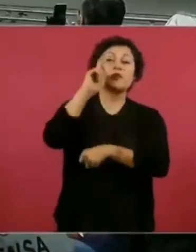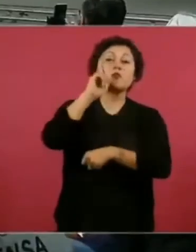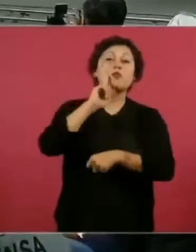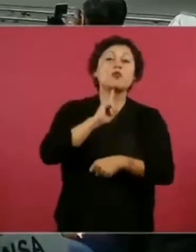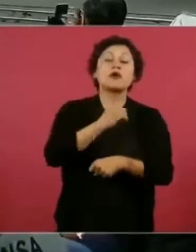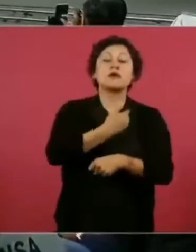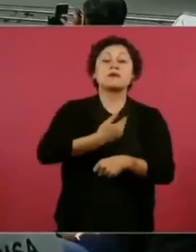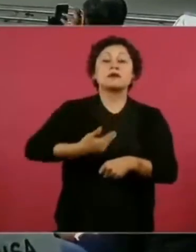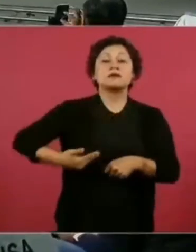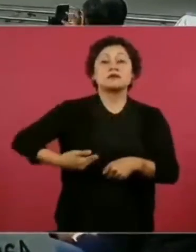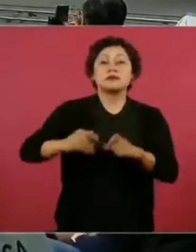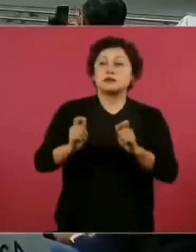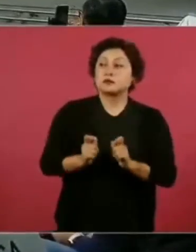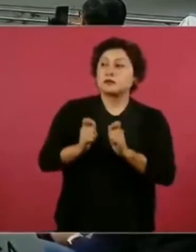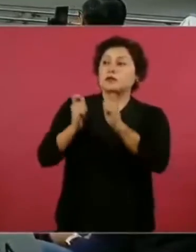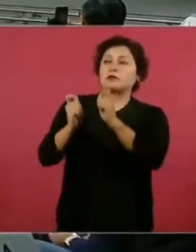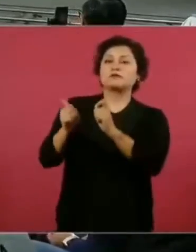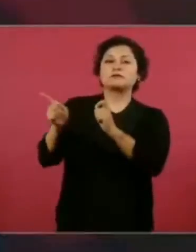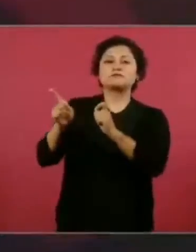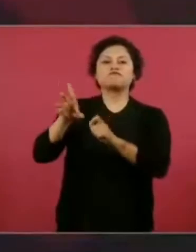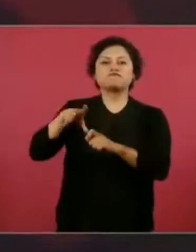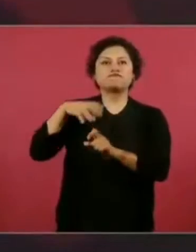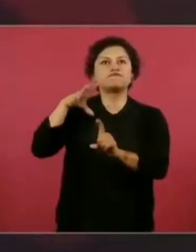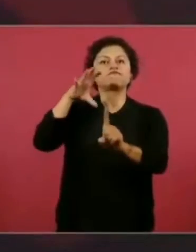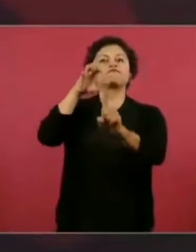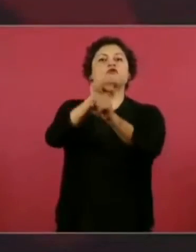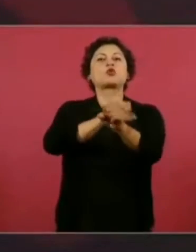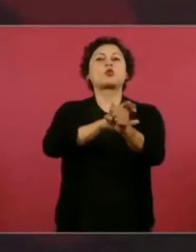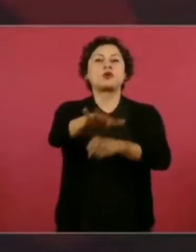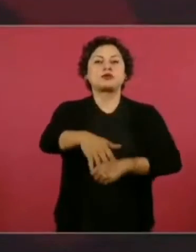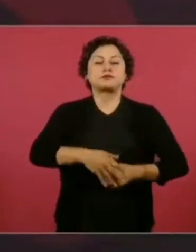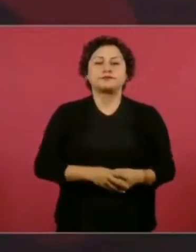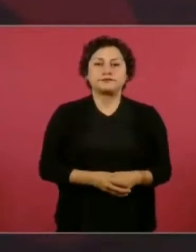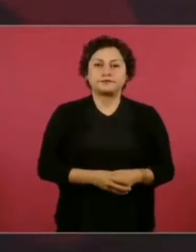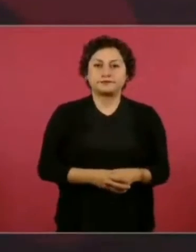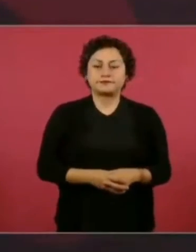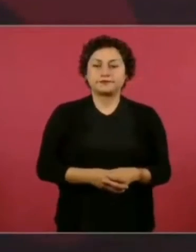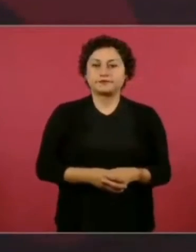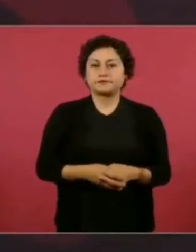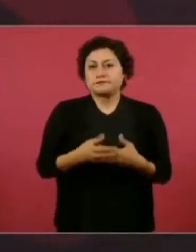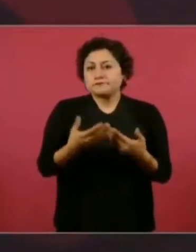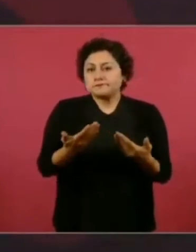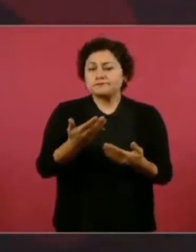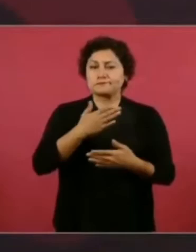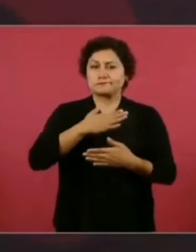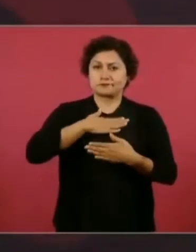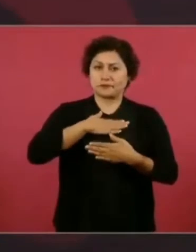esta materia? Bueno, yo pienso que se avanzó.